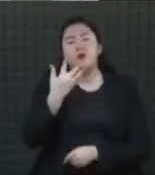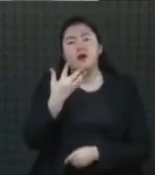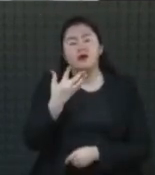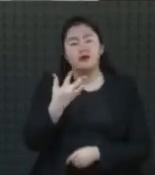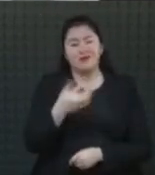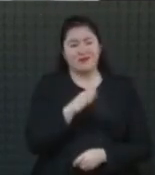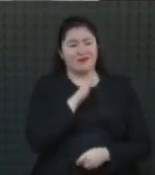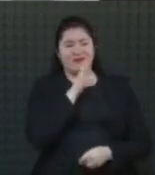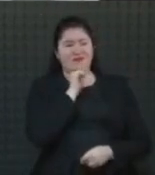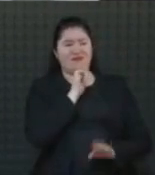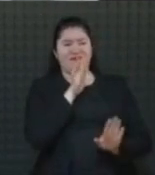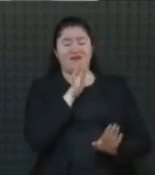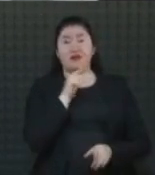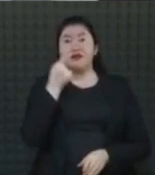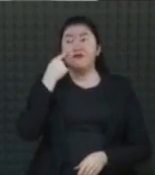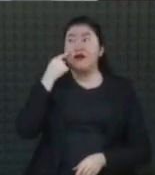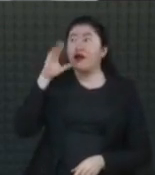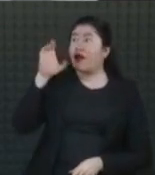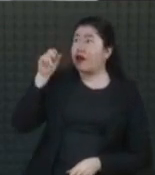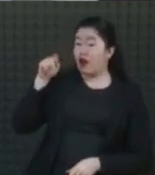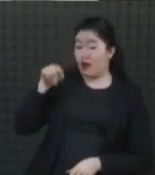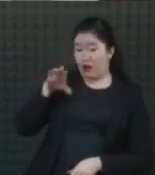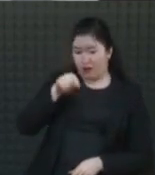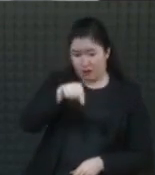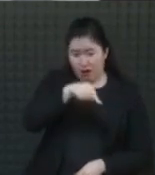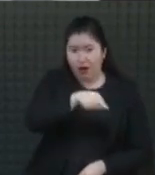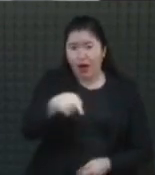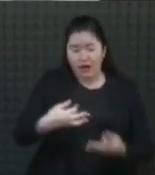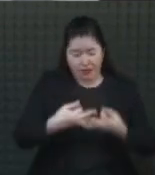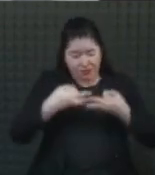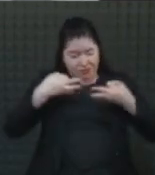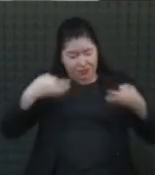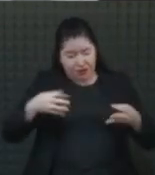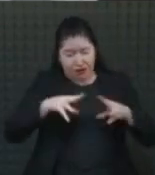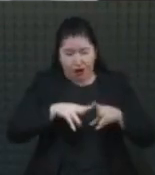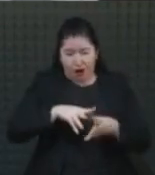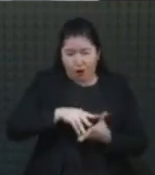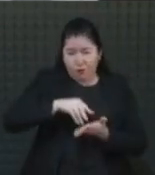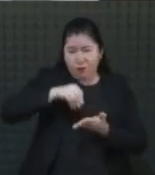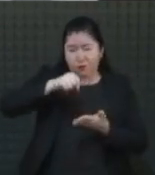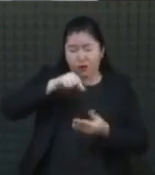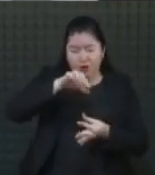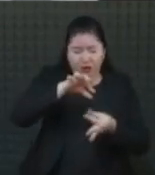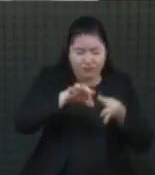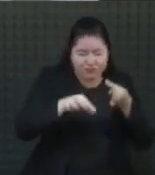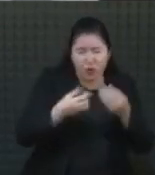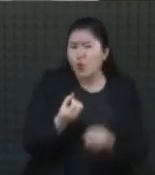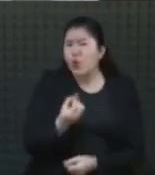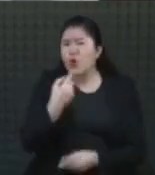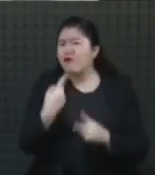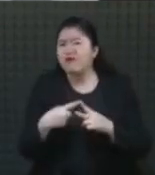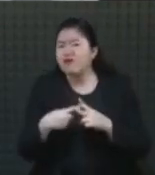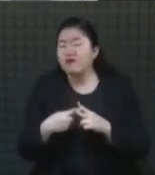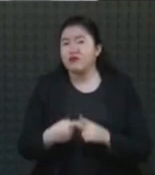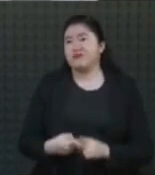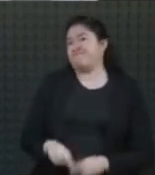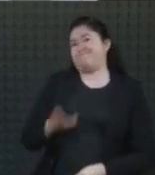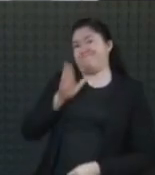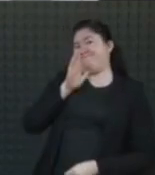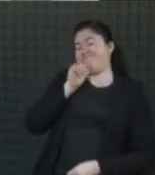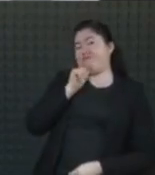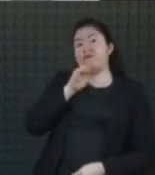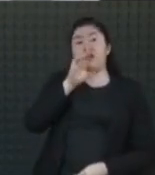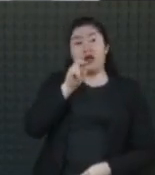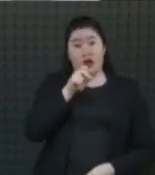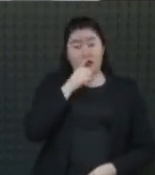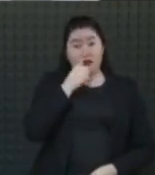decir, mira la tierra, cuenta los granos de arena, no se pueden contar. Canek dijo entonces,